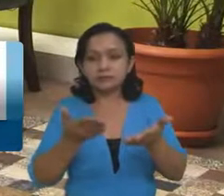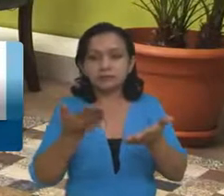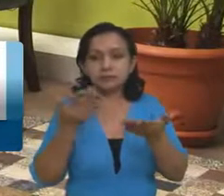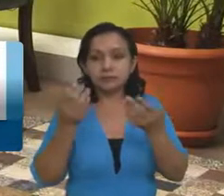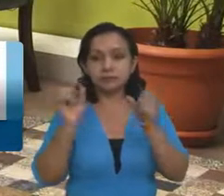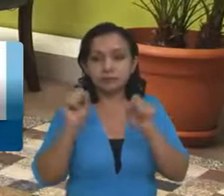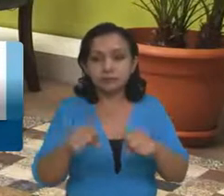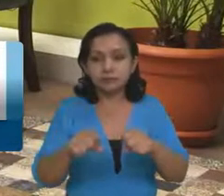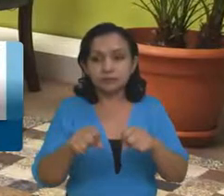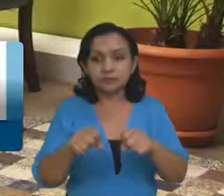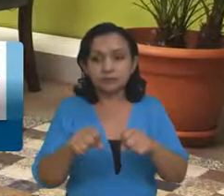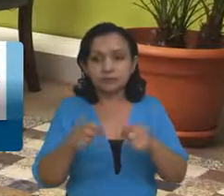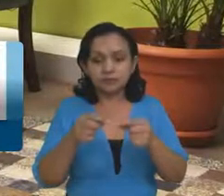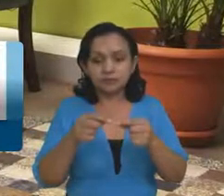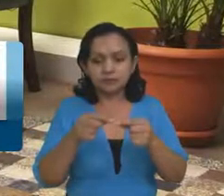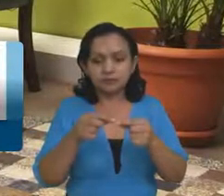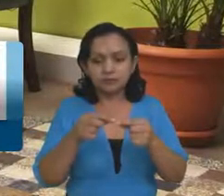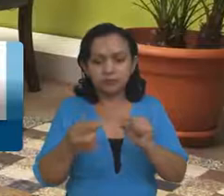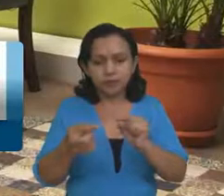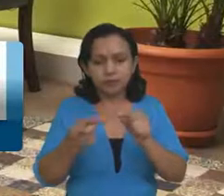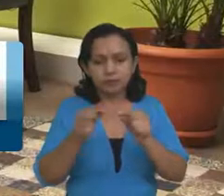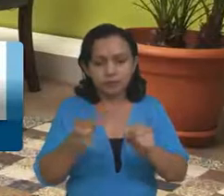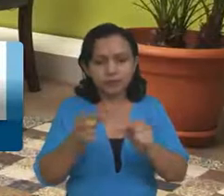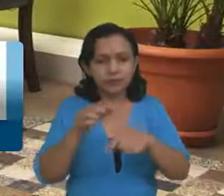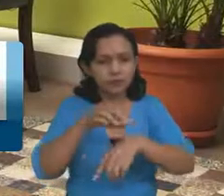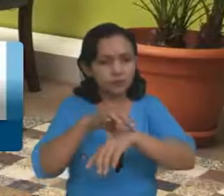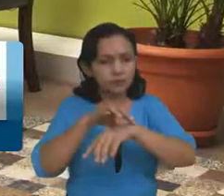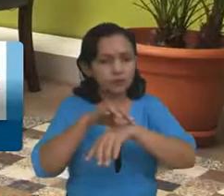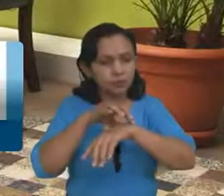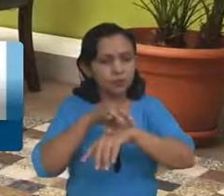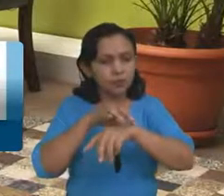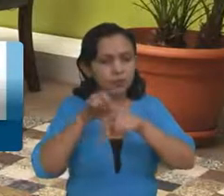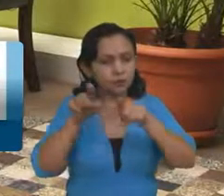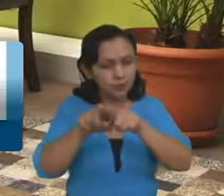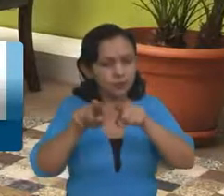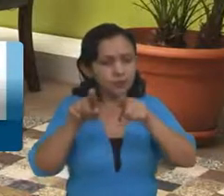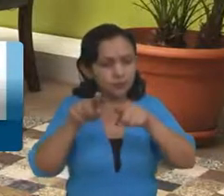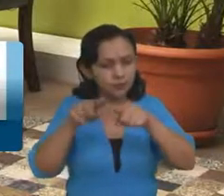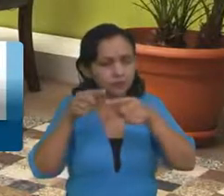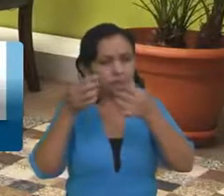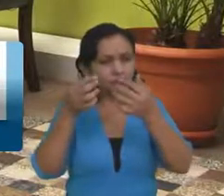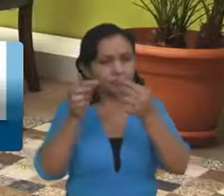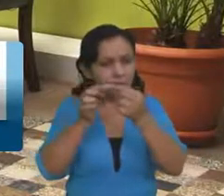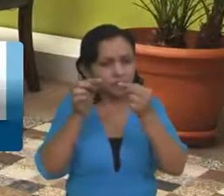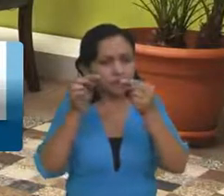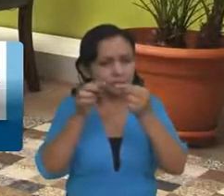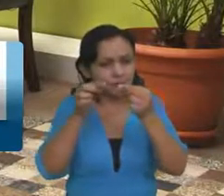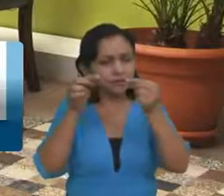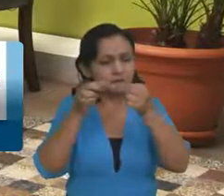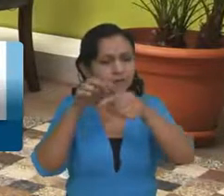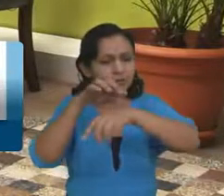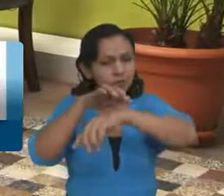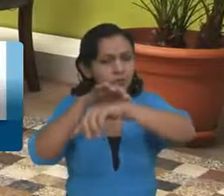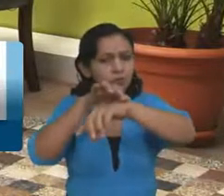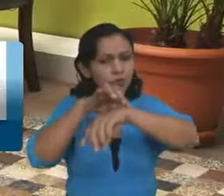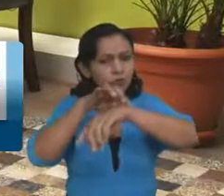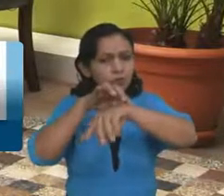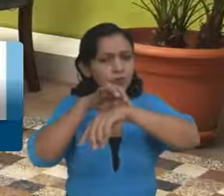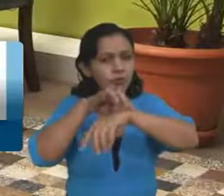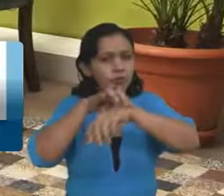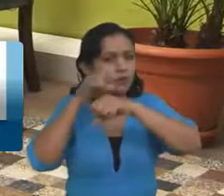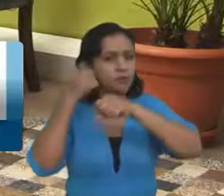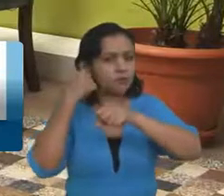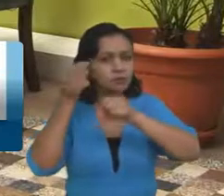escuchar crépitos o ruidos anormales donde el hueso se mueve o roza con el otro